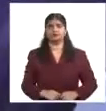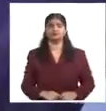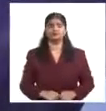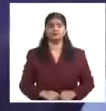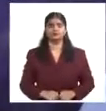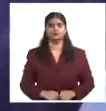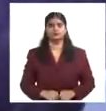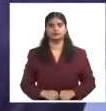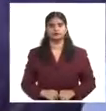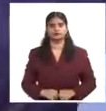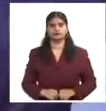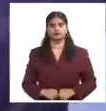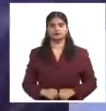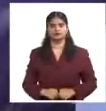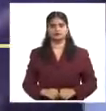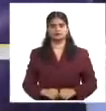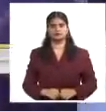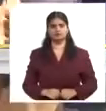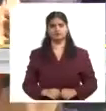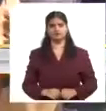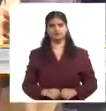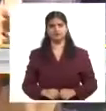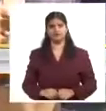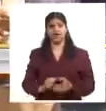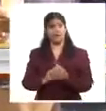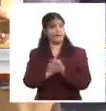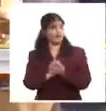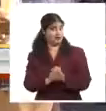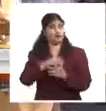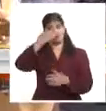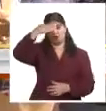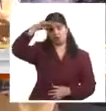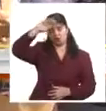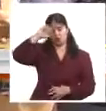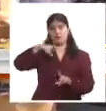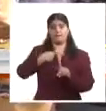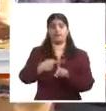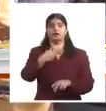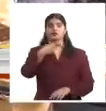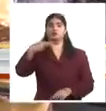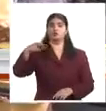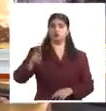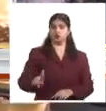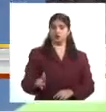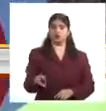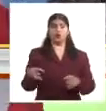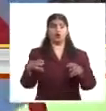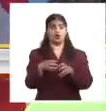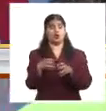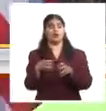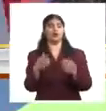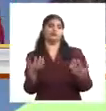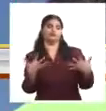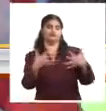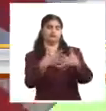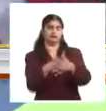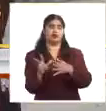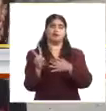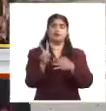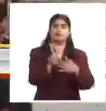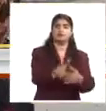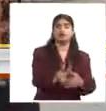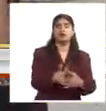Para fortalecer los lazos de hermandad entre Cuba y Puerto Rico, la Brigada de Solidaridad de esa nación, Juan Ríos Rivera, visitó la ciudad